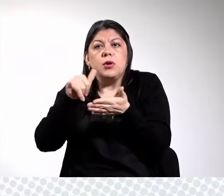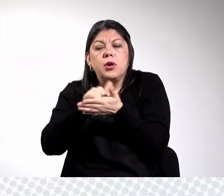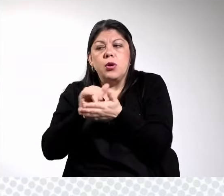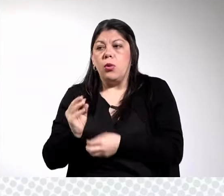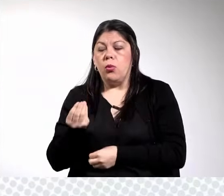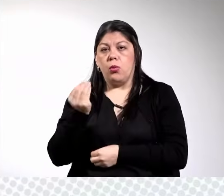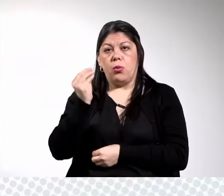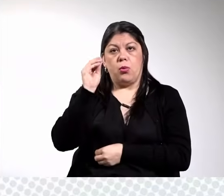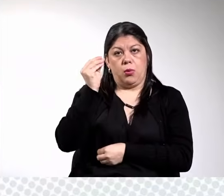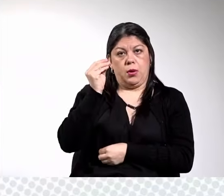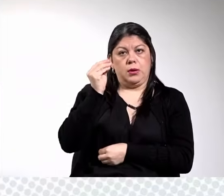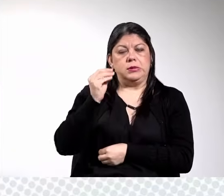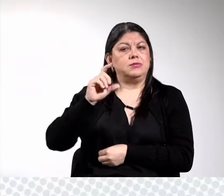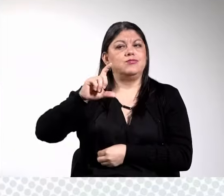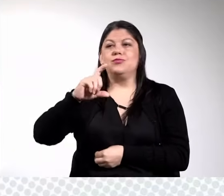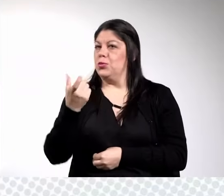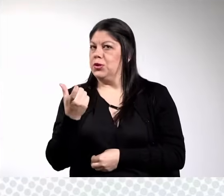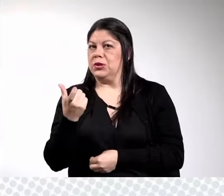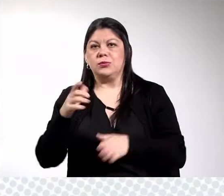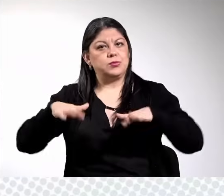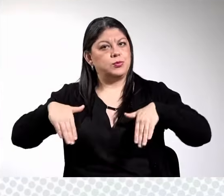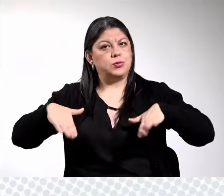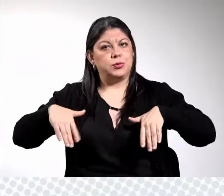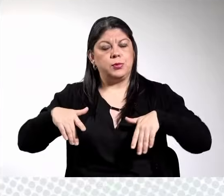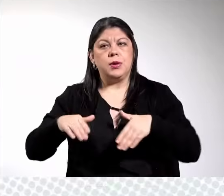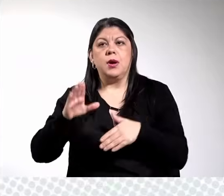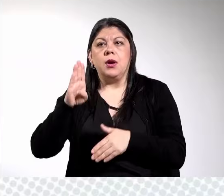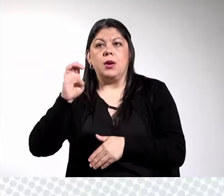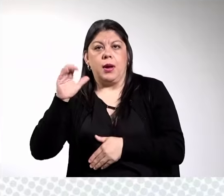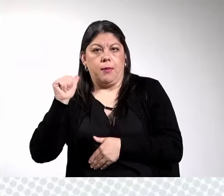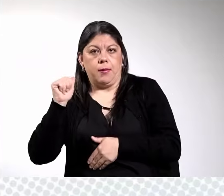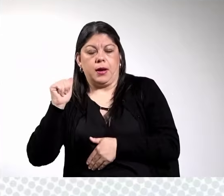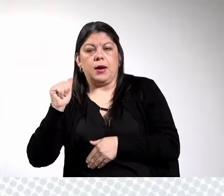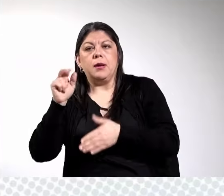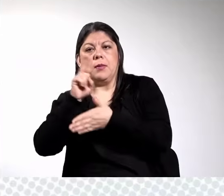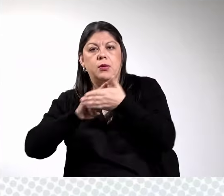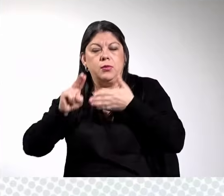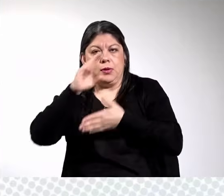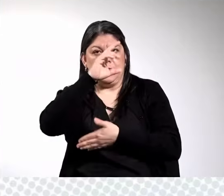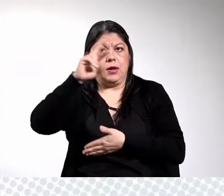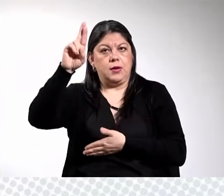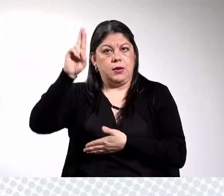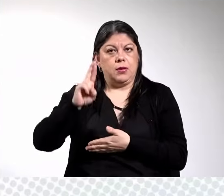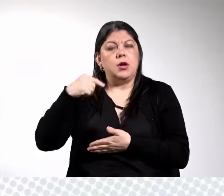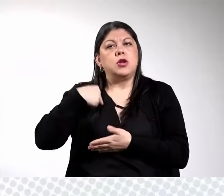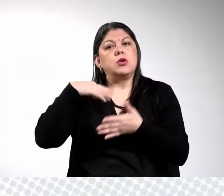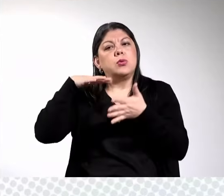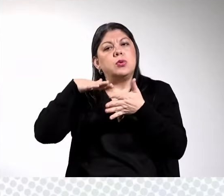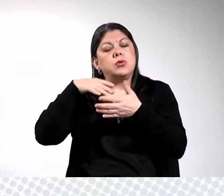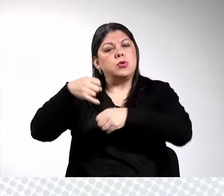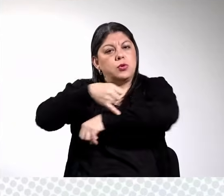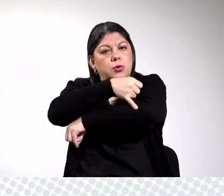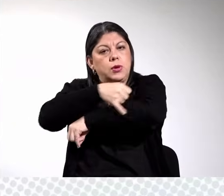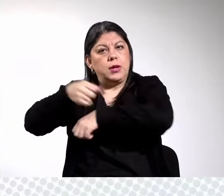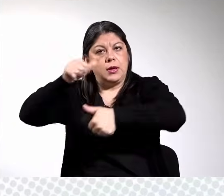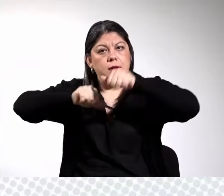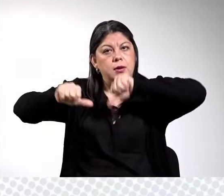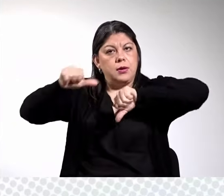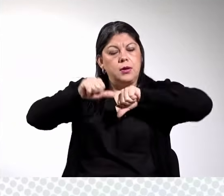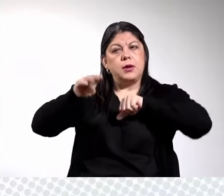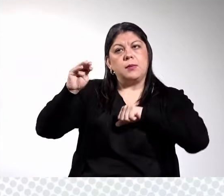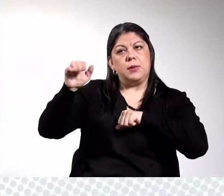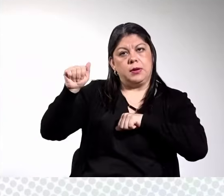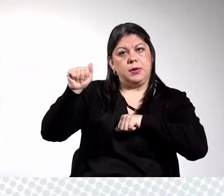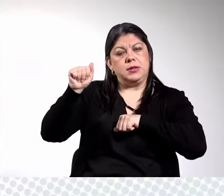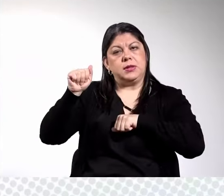joven, todavía sin cédula, ¿verdad? Con una beca 11 para la Universidad de Costa Rica, donde estudio ingeniería química, soy máster en administración